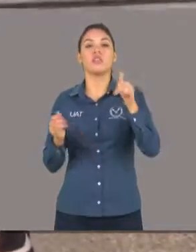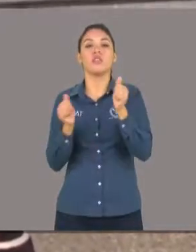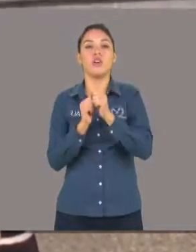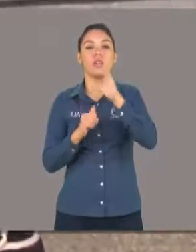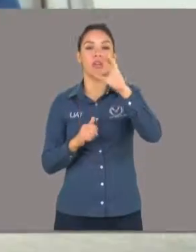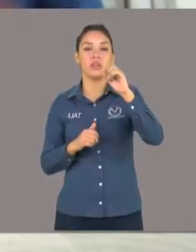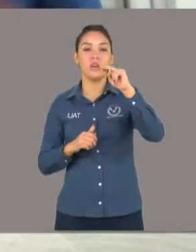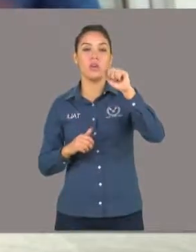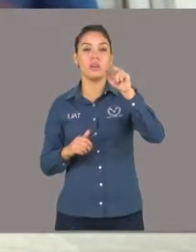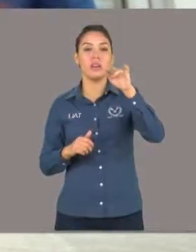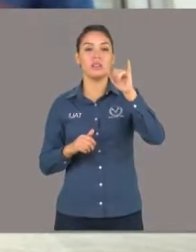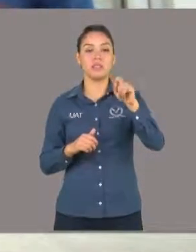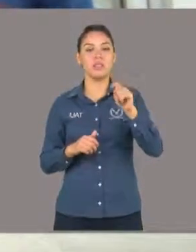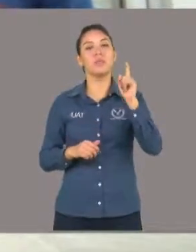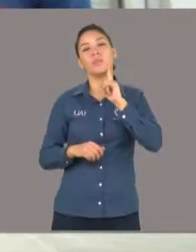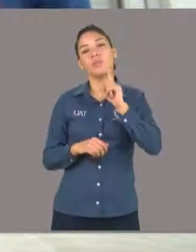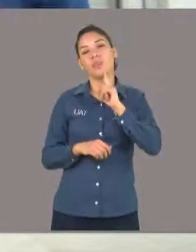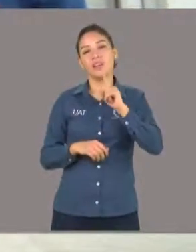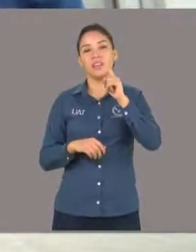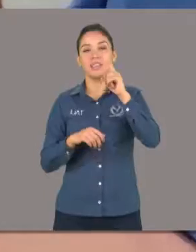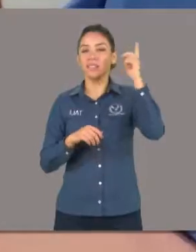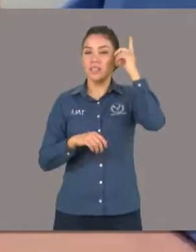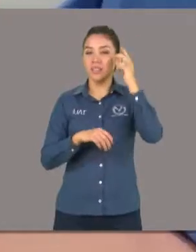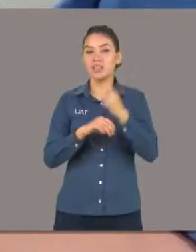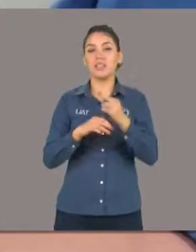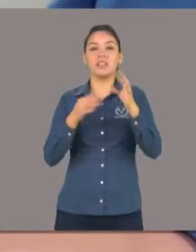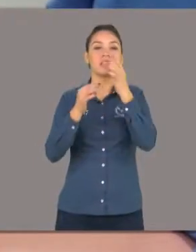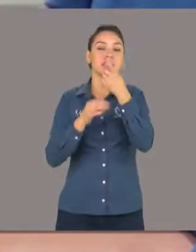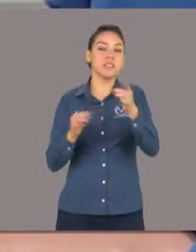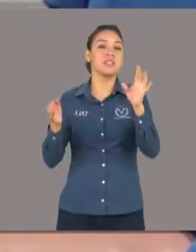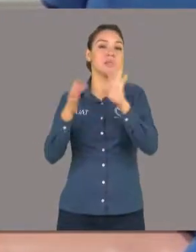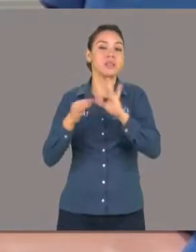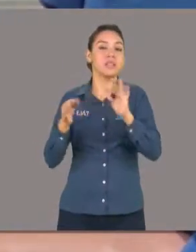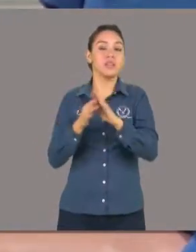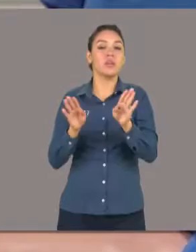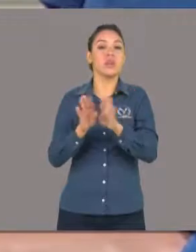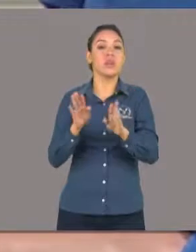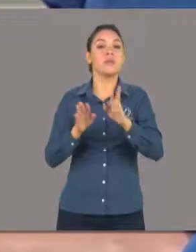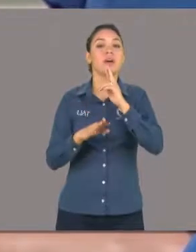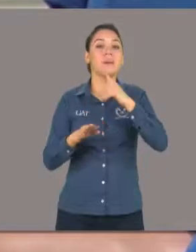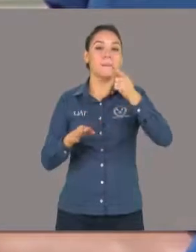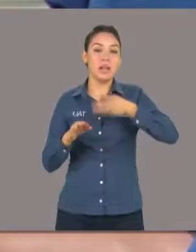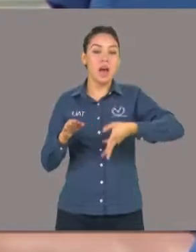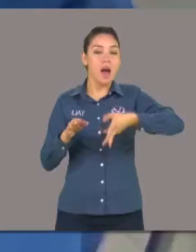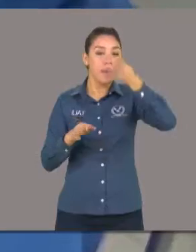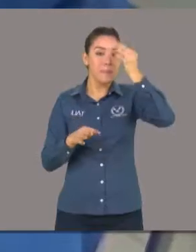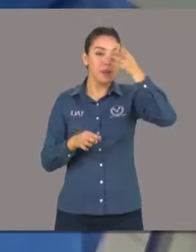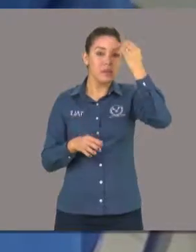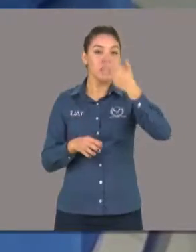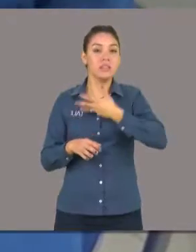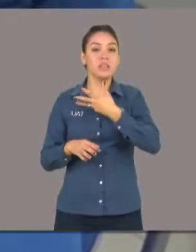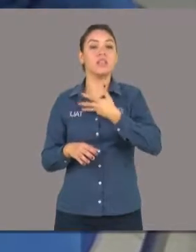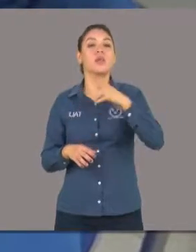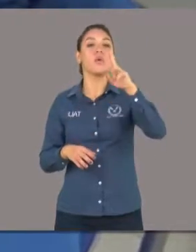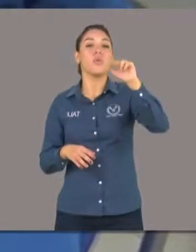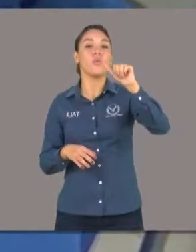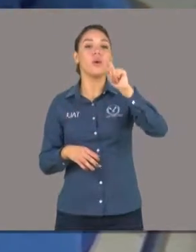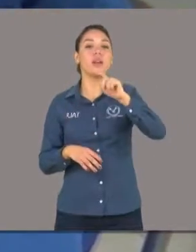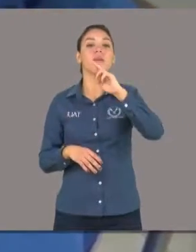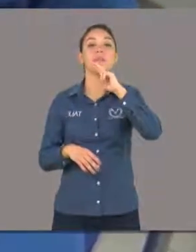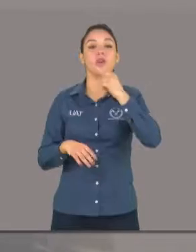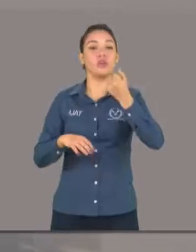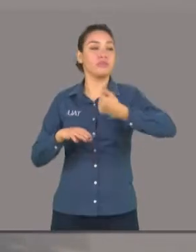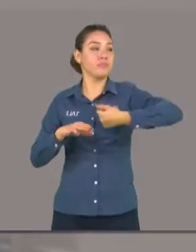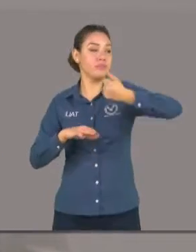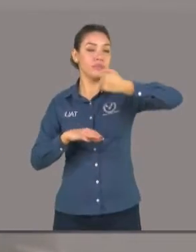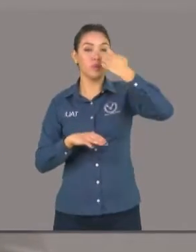CONACY. La directiva universitaria señaló que lo anterior los obliga a redoblar esfuerzos para mantener estos estándares que le permitan a la UAD seguir